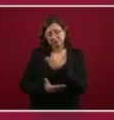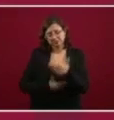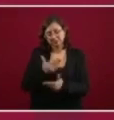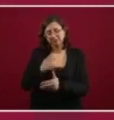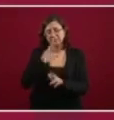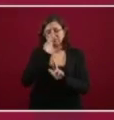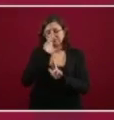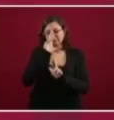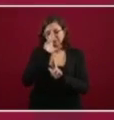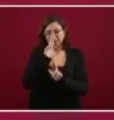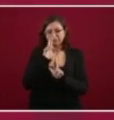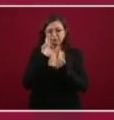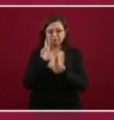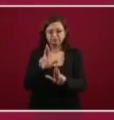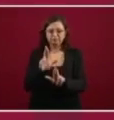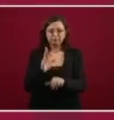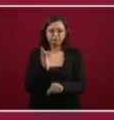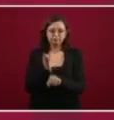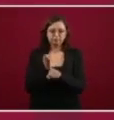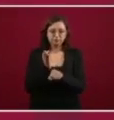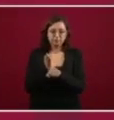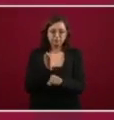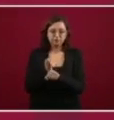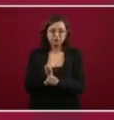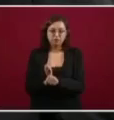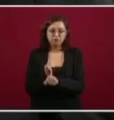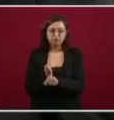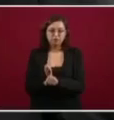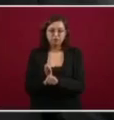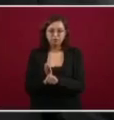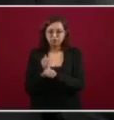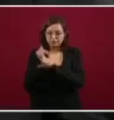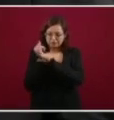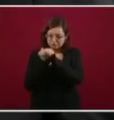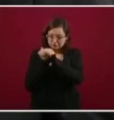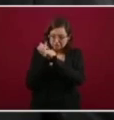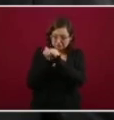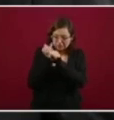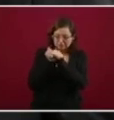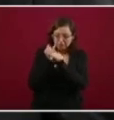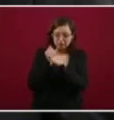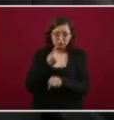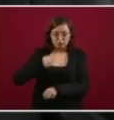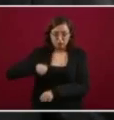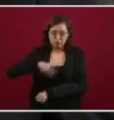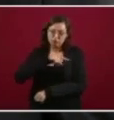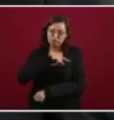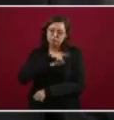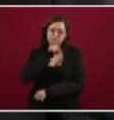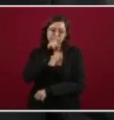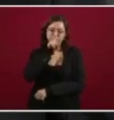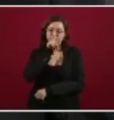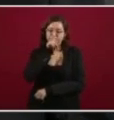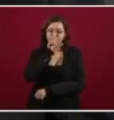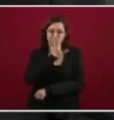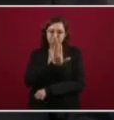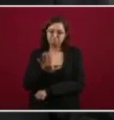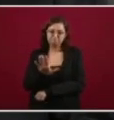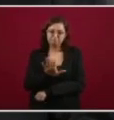a tratar de saber sobre las causas, porque